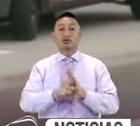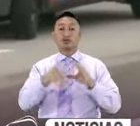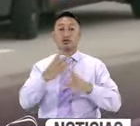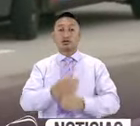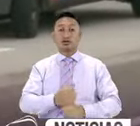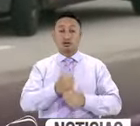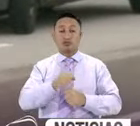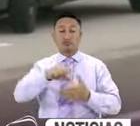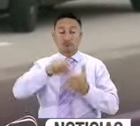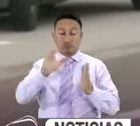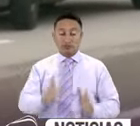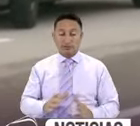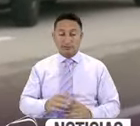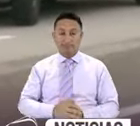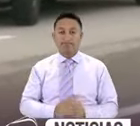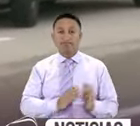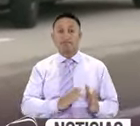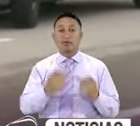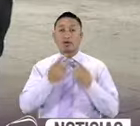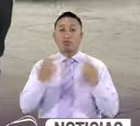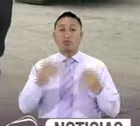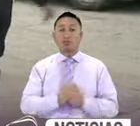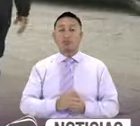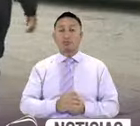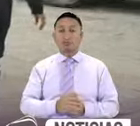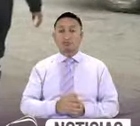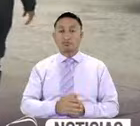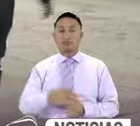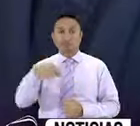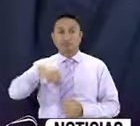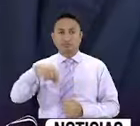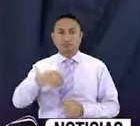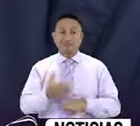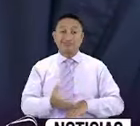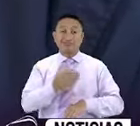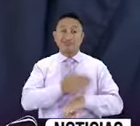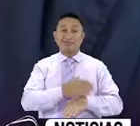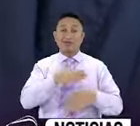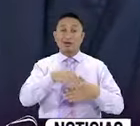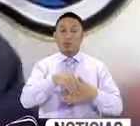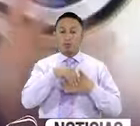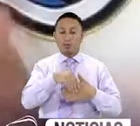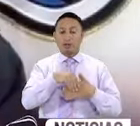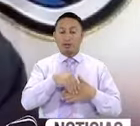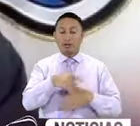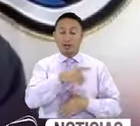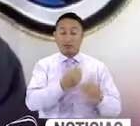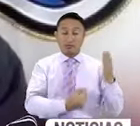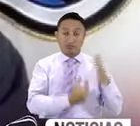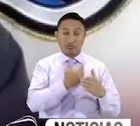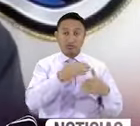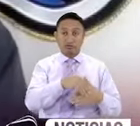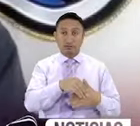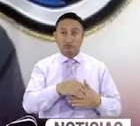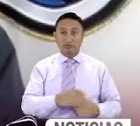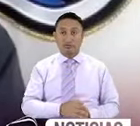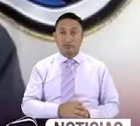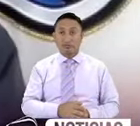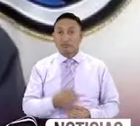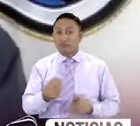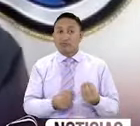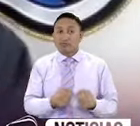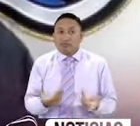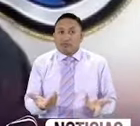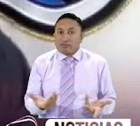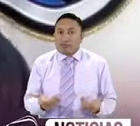y Orden Público, COESCOB, que ha sido una deuda pendiente desde la creación de la institución. No tengo otra alternativa, pero no es una